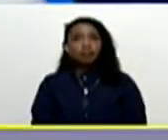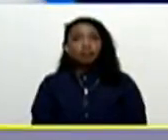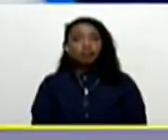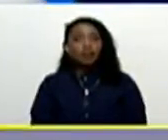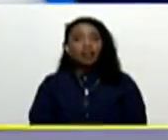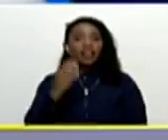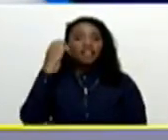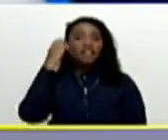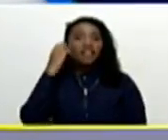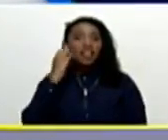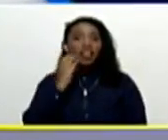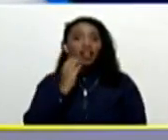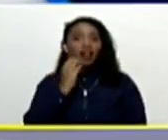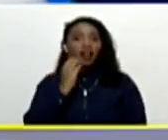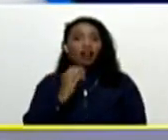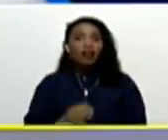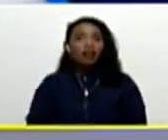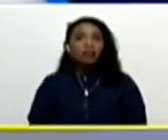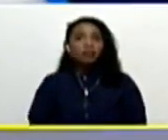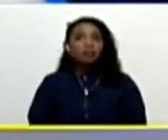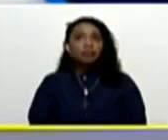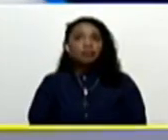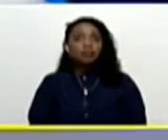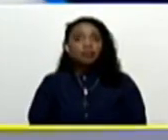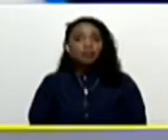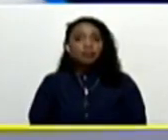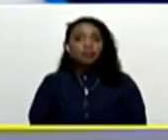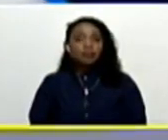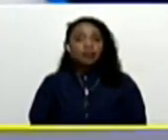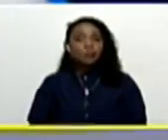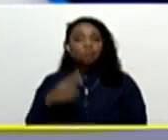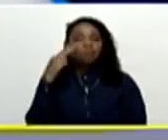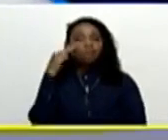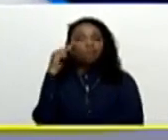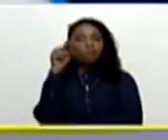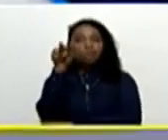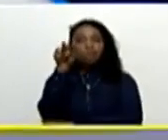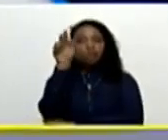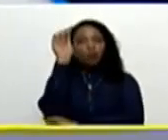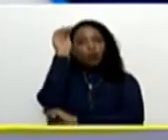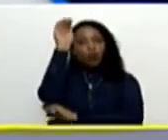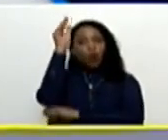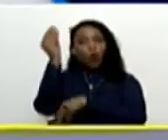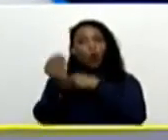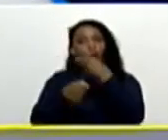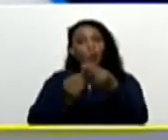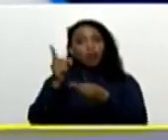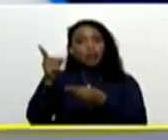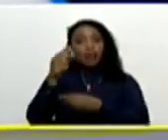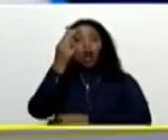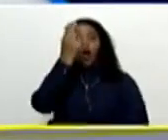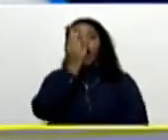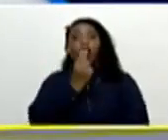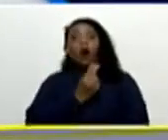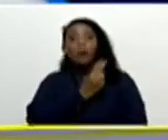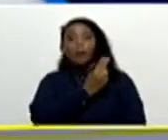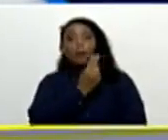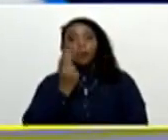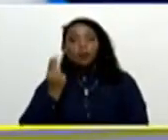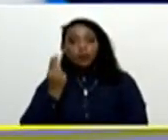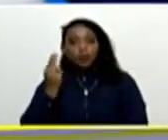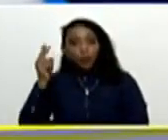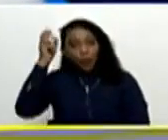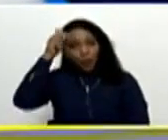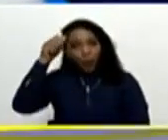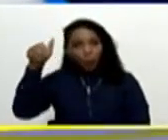Fidel, con esa visión extraordinaria y ese compromiso con los